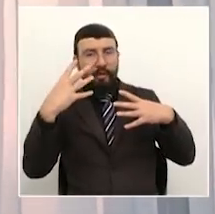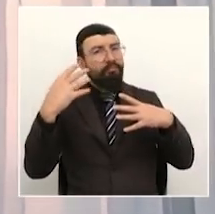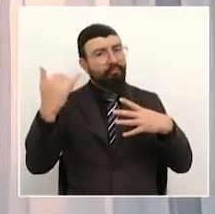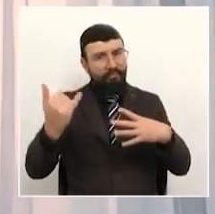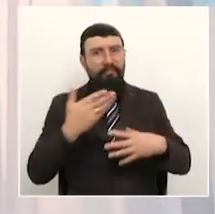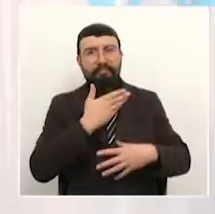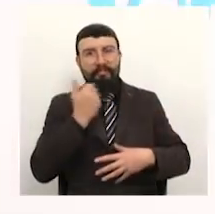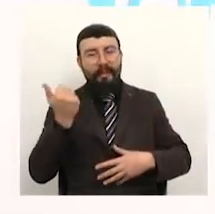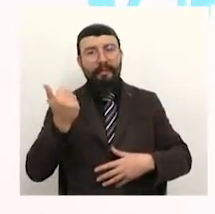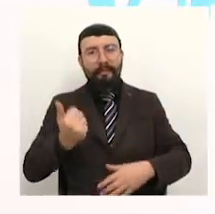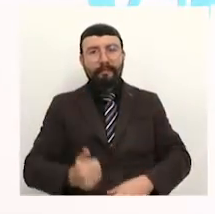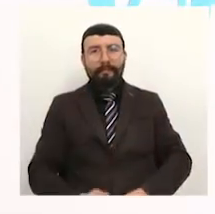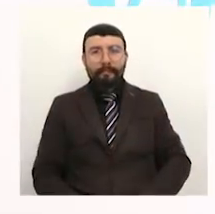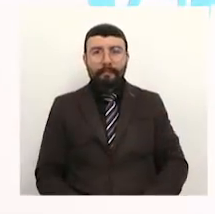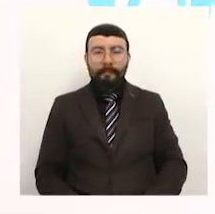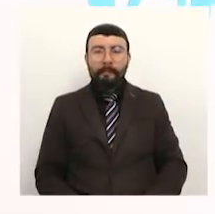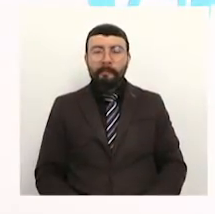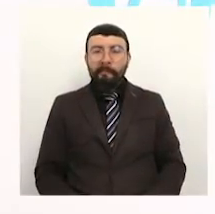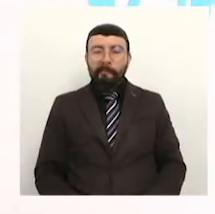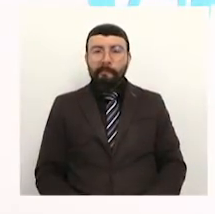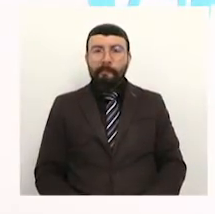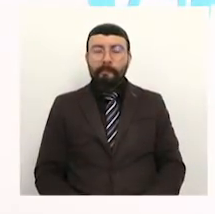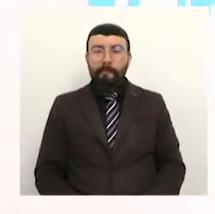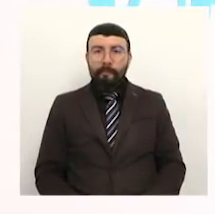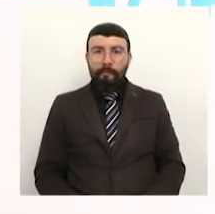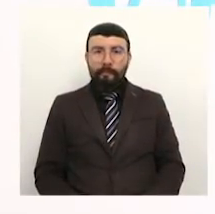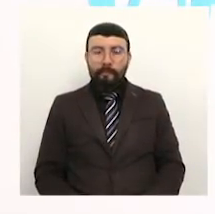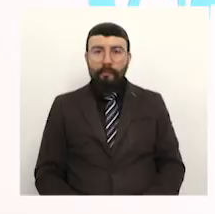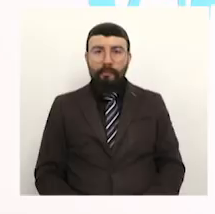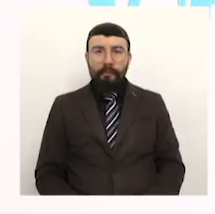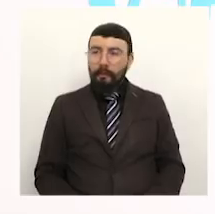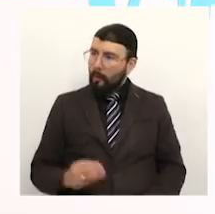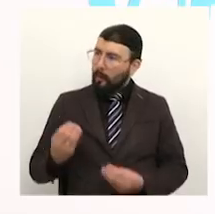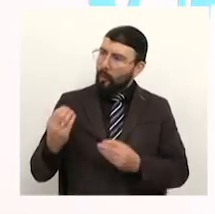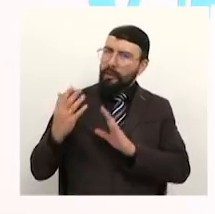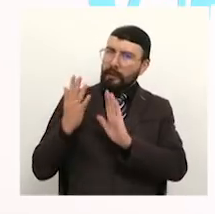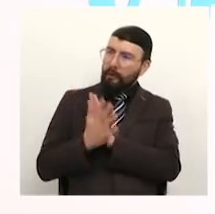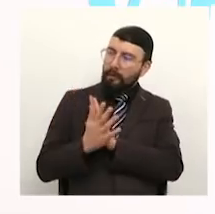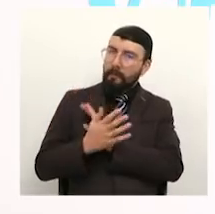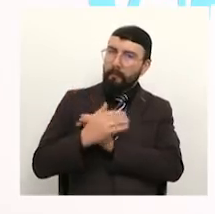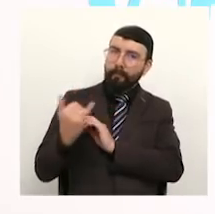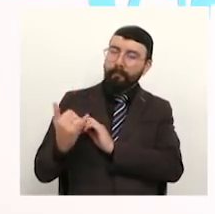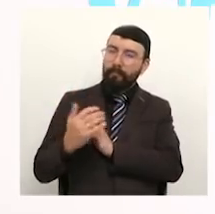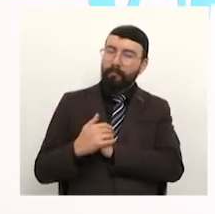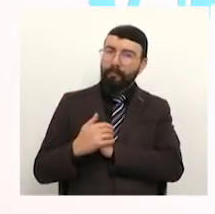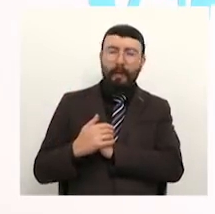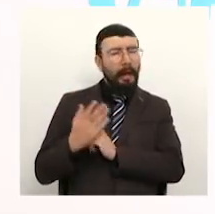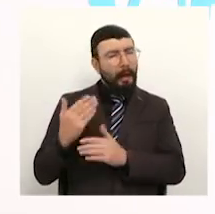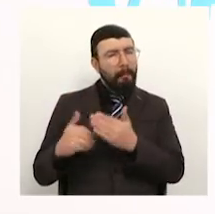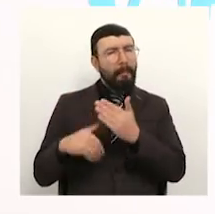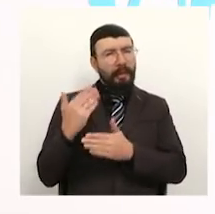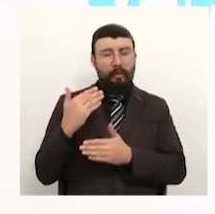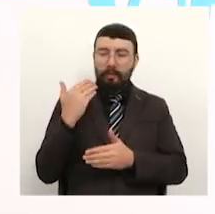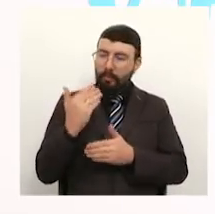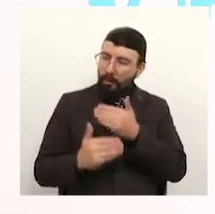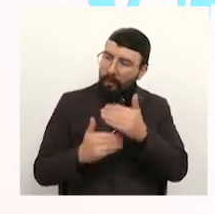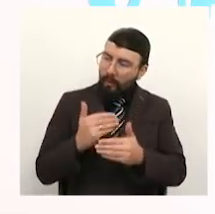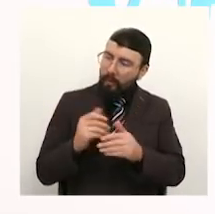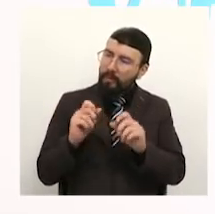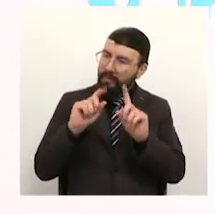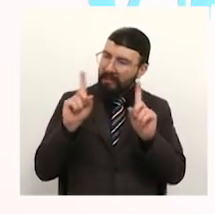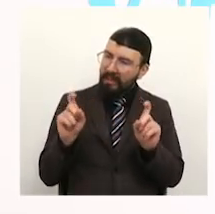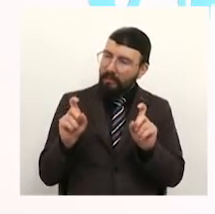solar bueno una nota con un tiempo pero ahora siempre vamos a desglosar esto